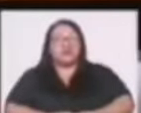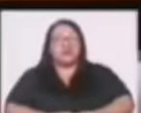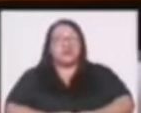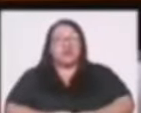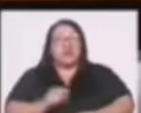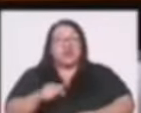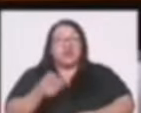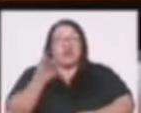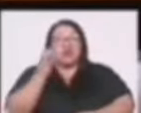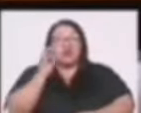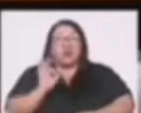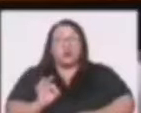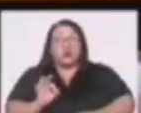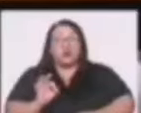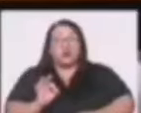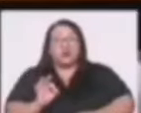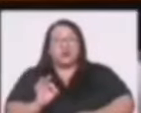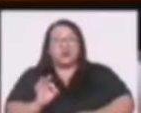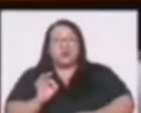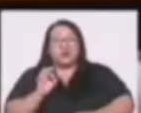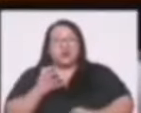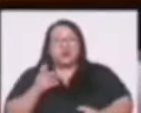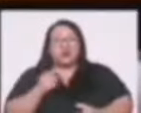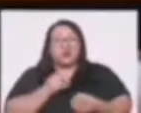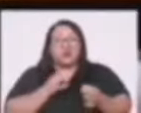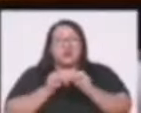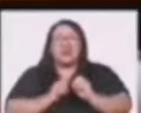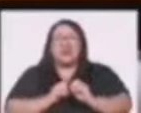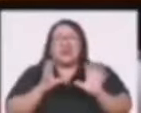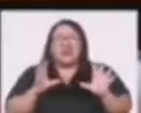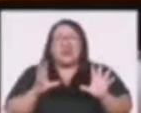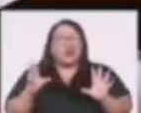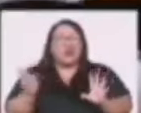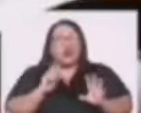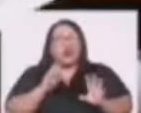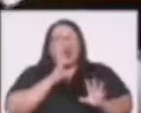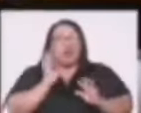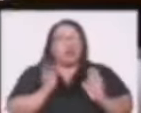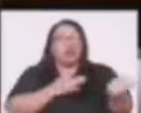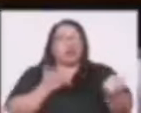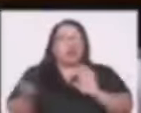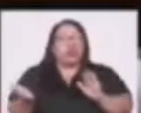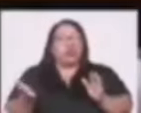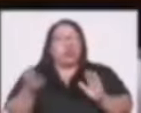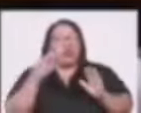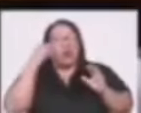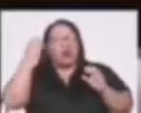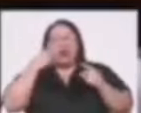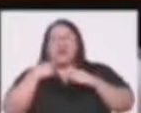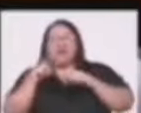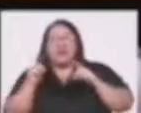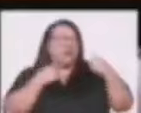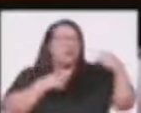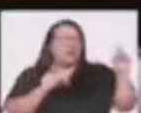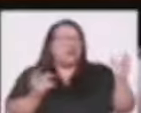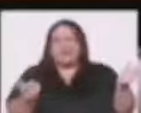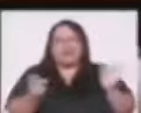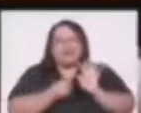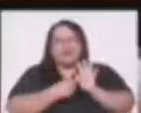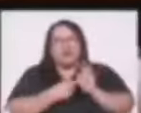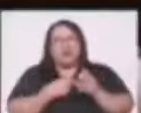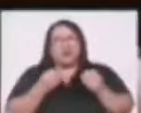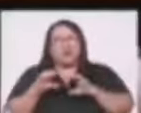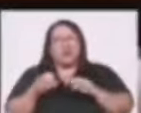aquí queremos justamente situaciones precisas, no ambiguas, y tres posiciones diferentes que demuestran,